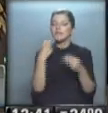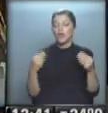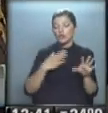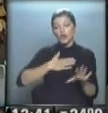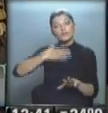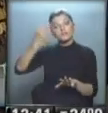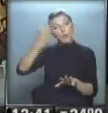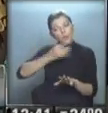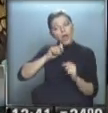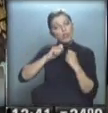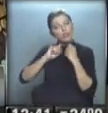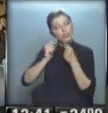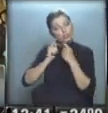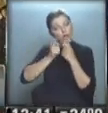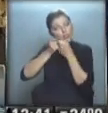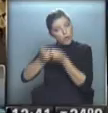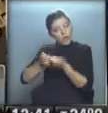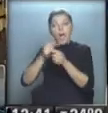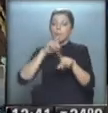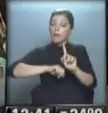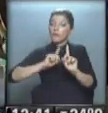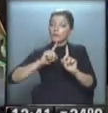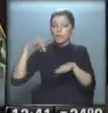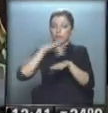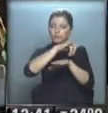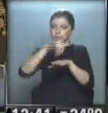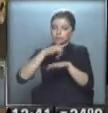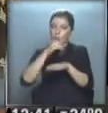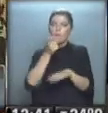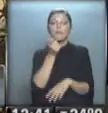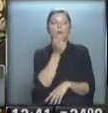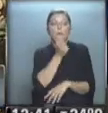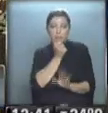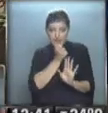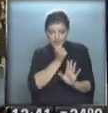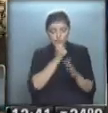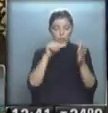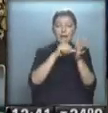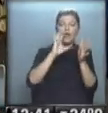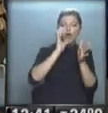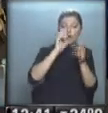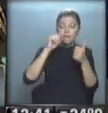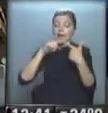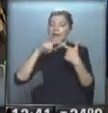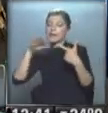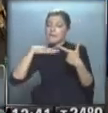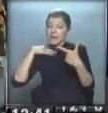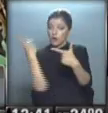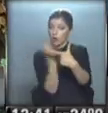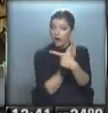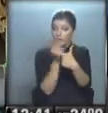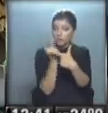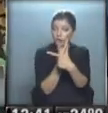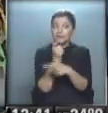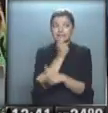seguridad, y en realidad lo que vemos permanentemente, caso Colombia, caso México, que cuanto más avanzan y cuanto más permanente está Estados Unidos